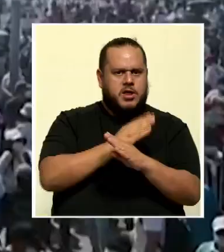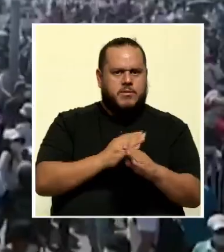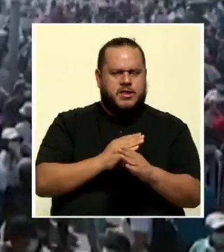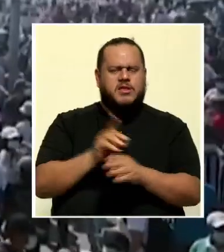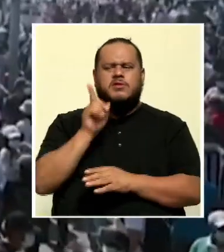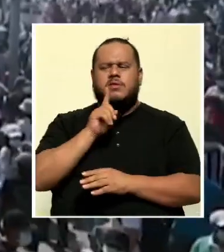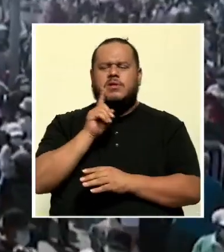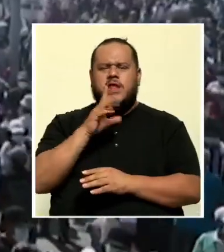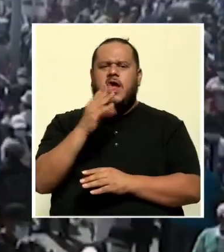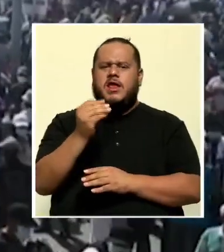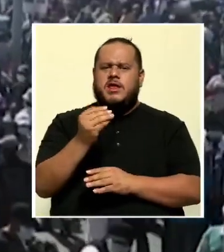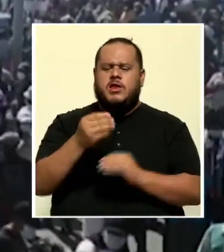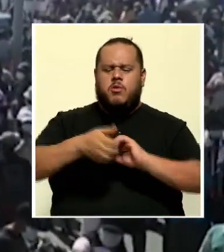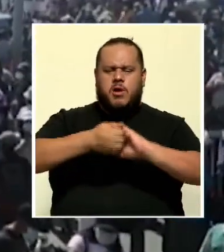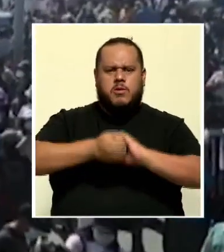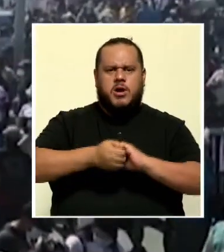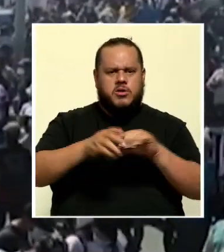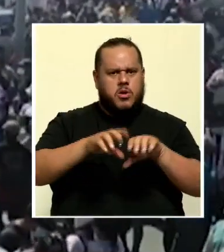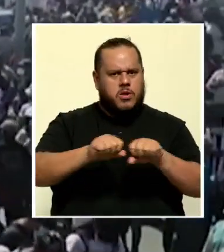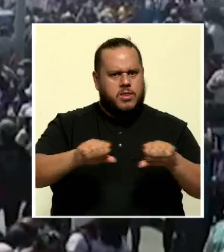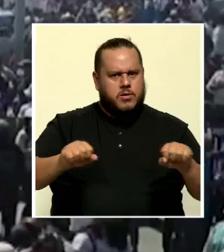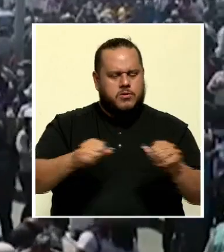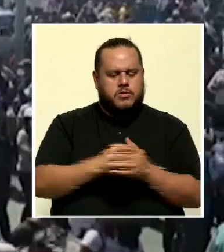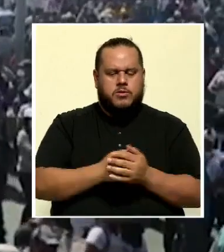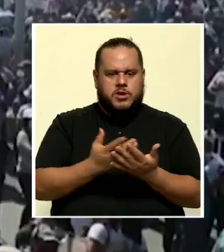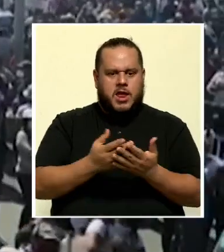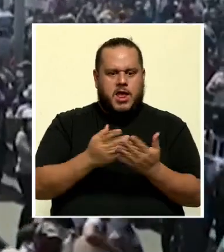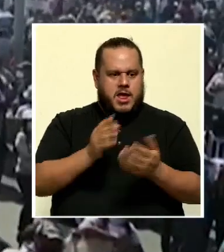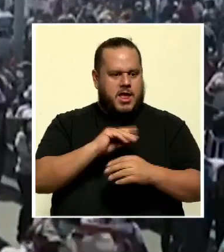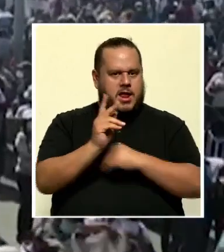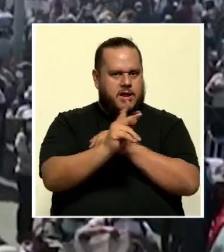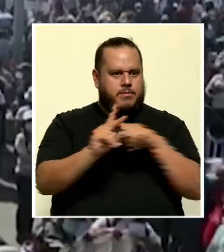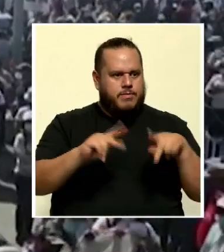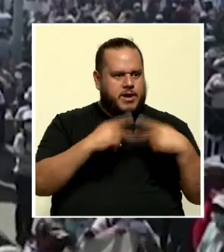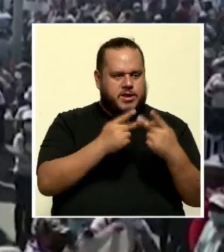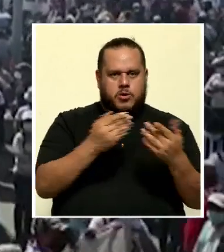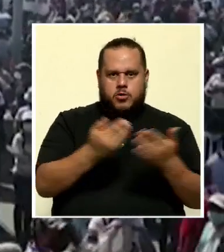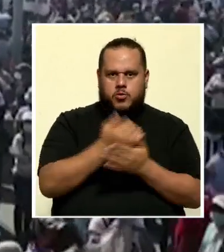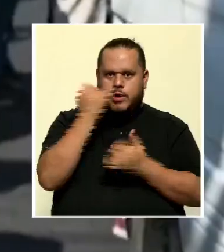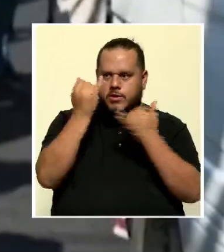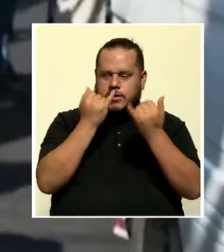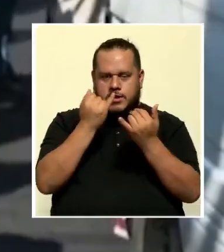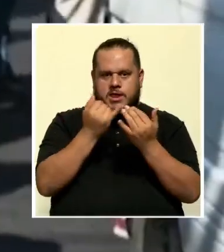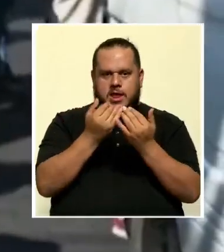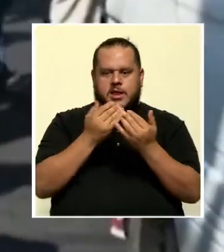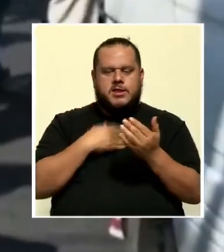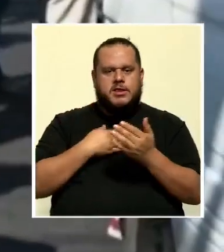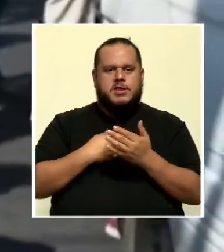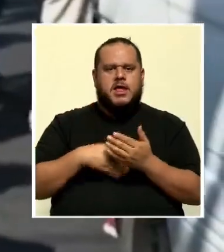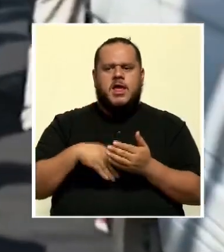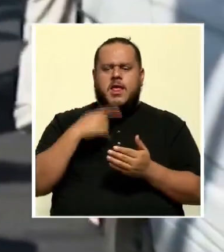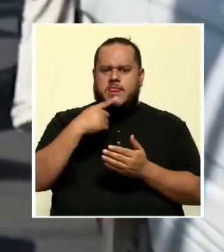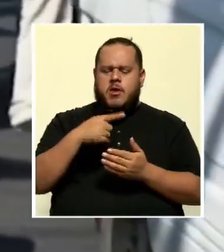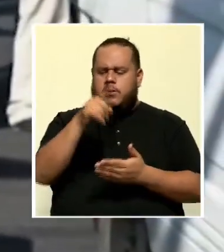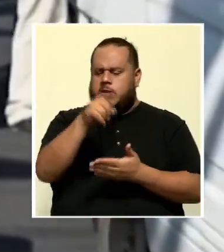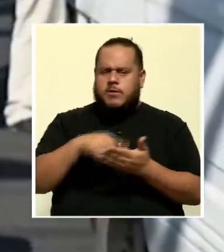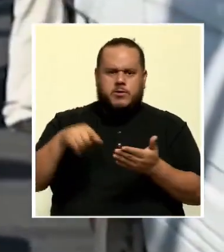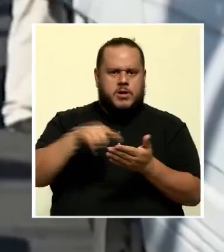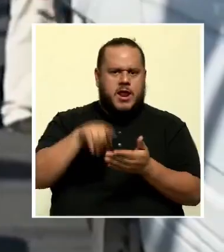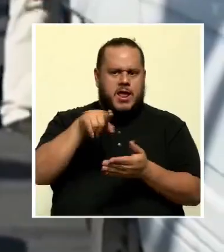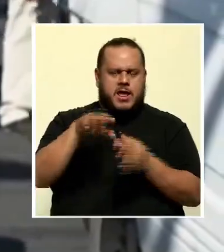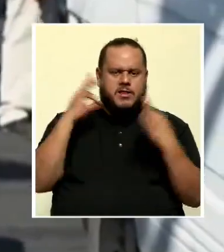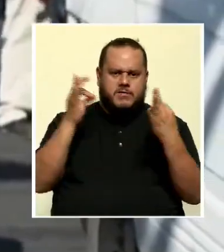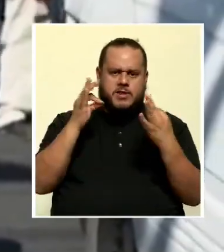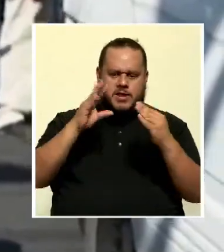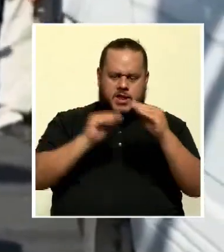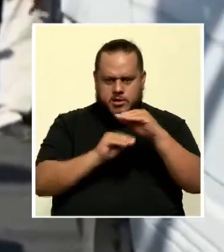pacto de corruptos. El Congreso, en el que es mayoritario su partido, Nuevas Ideas, refrendó la anulación de la conmemoración, que ha